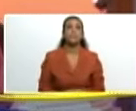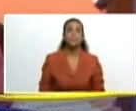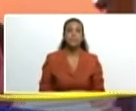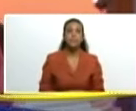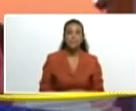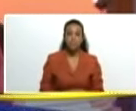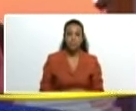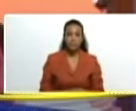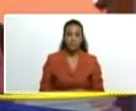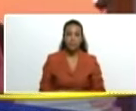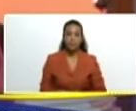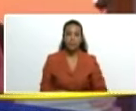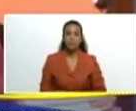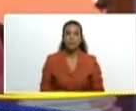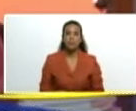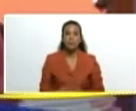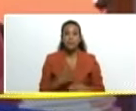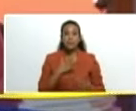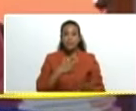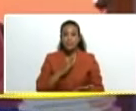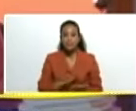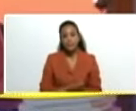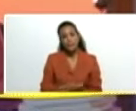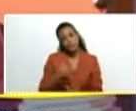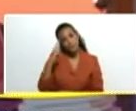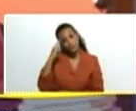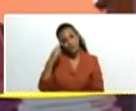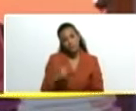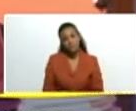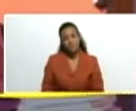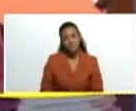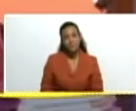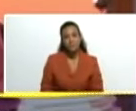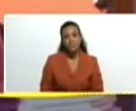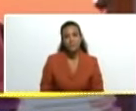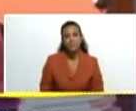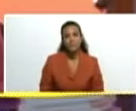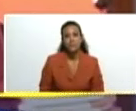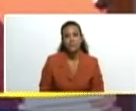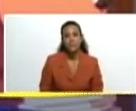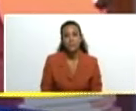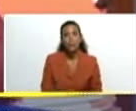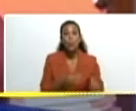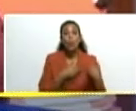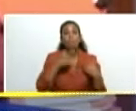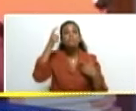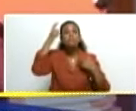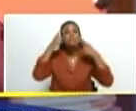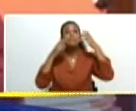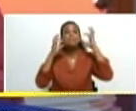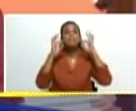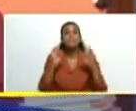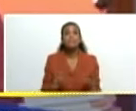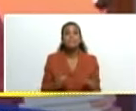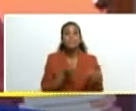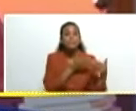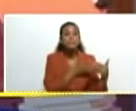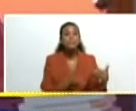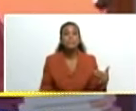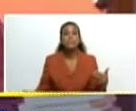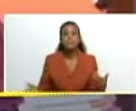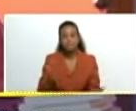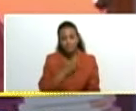Venezuela ha estado en la primera línea solidaria desde nuestro amado comandante Chávez. Siempre hemos estado en la primera línea